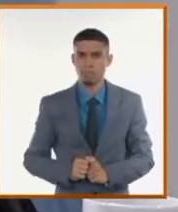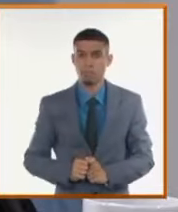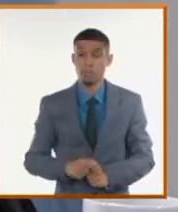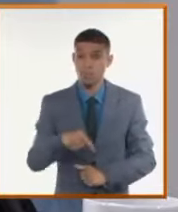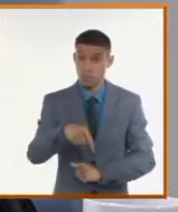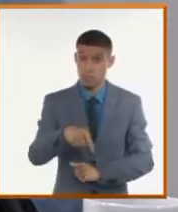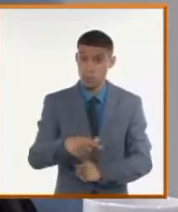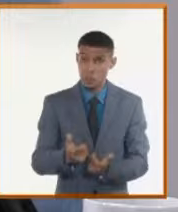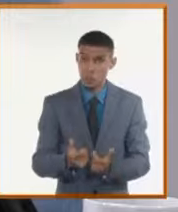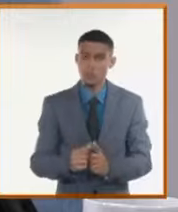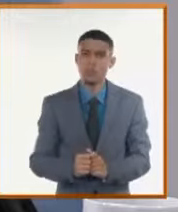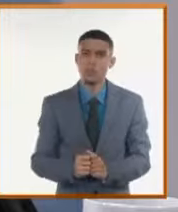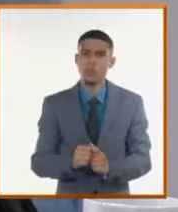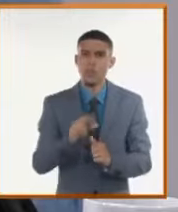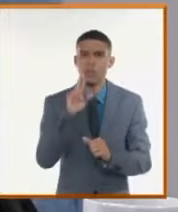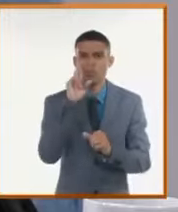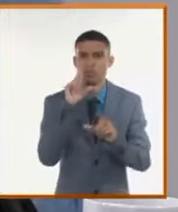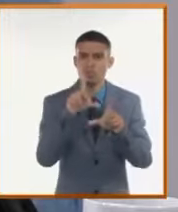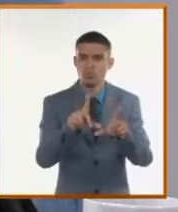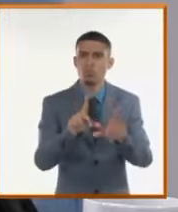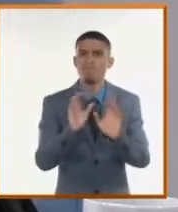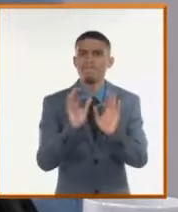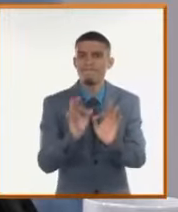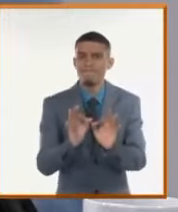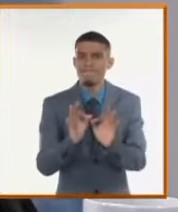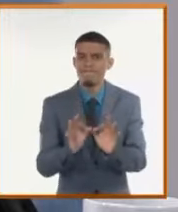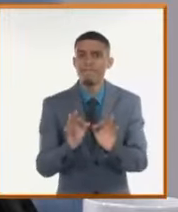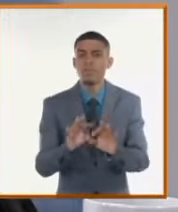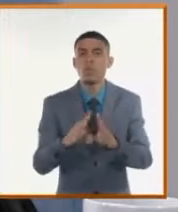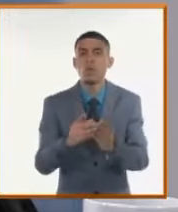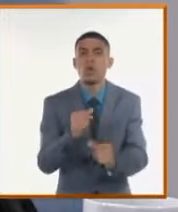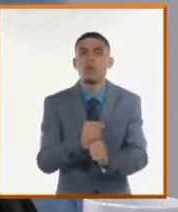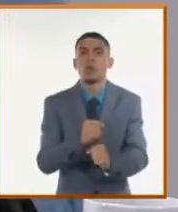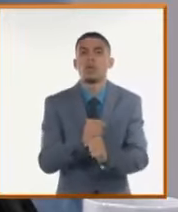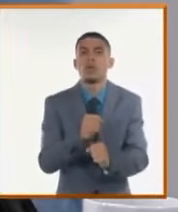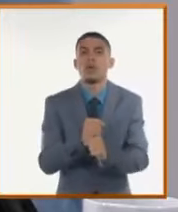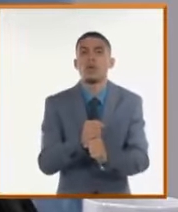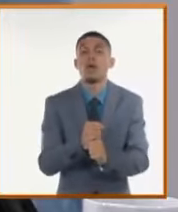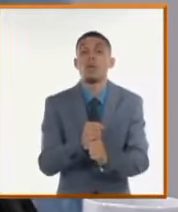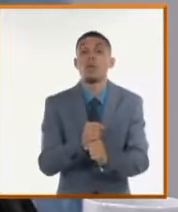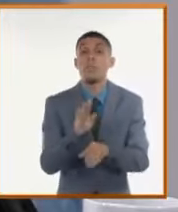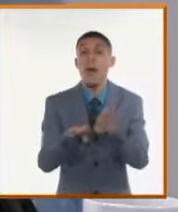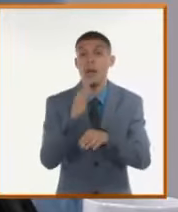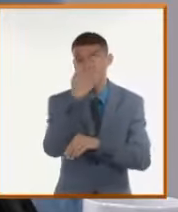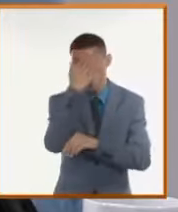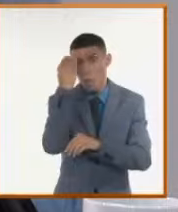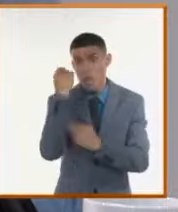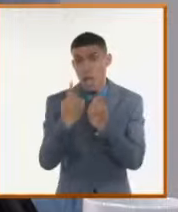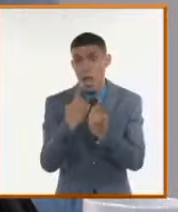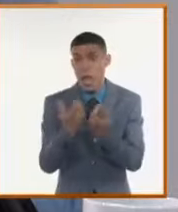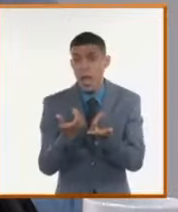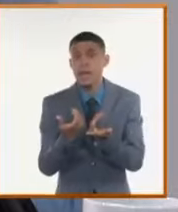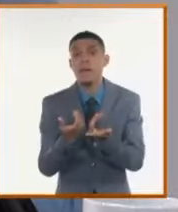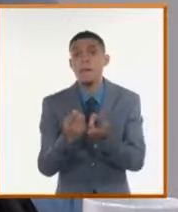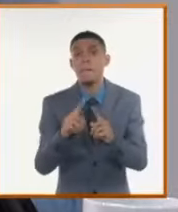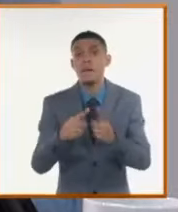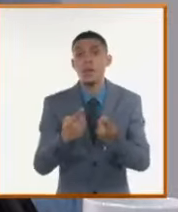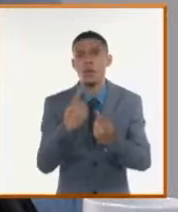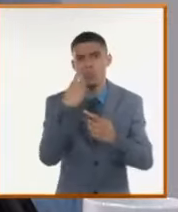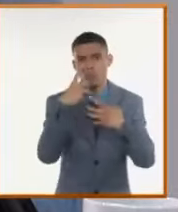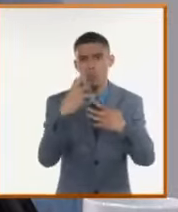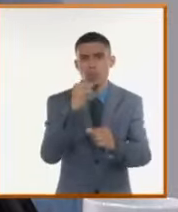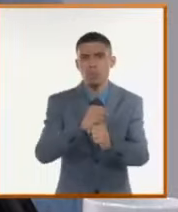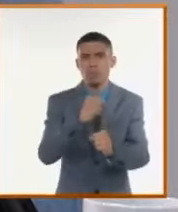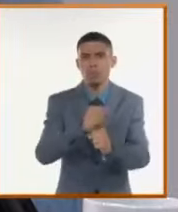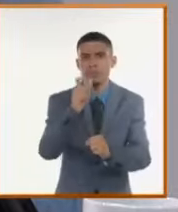eh reconocer siempre se corre el riesgo que se queda alguien no pero las tripulaciones los compañeros los